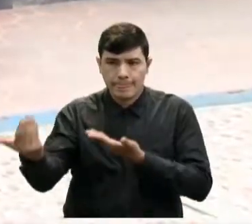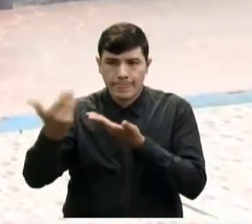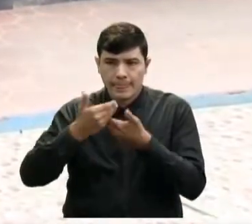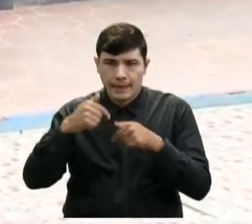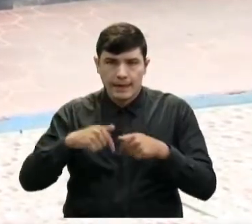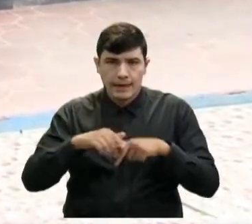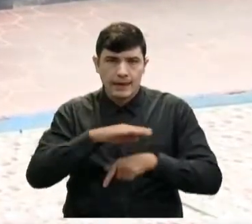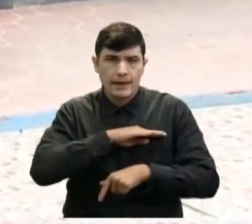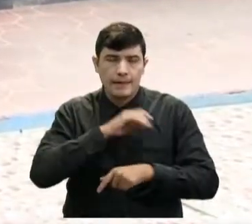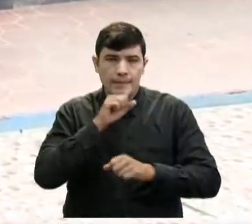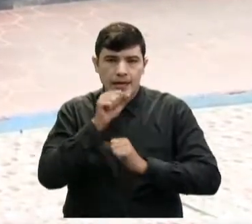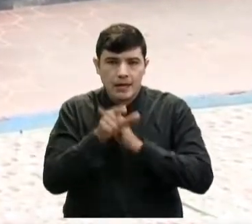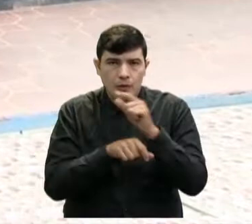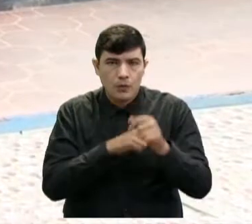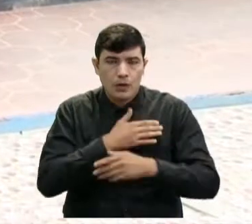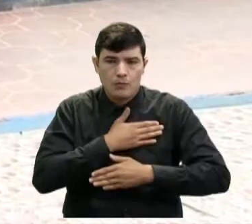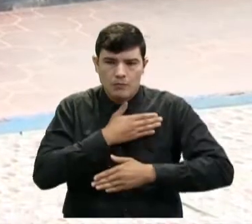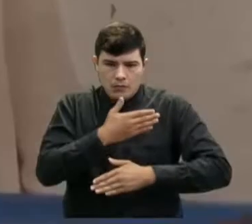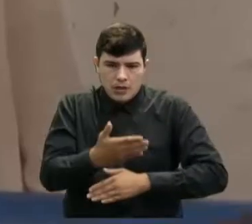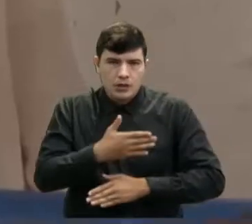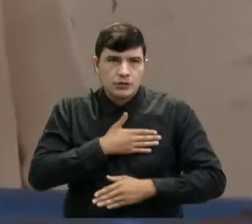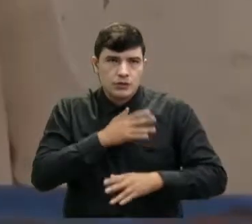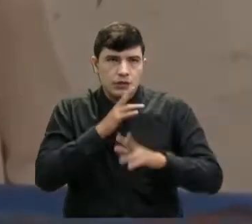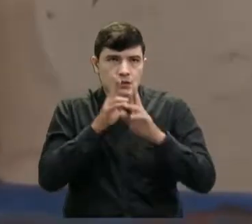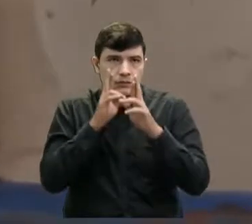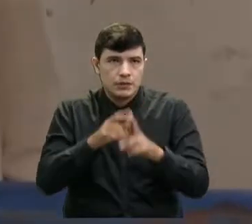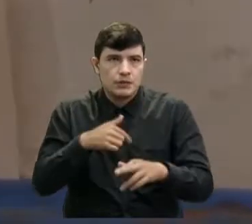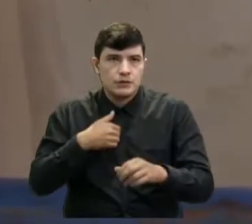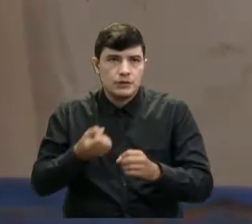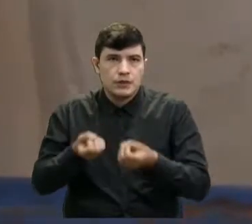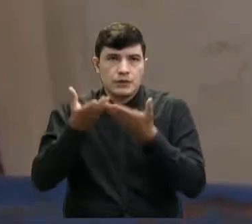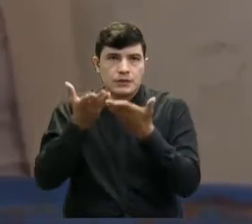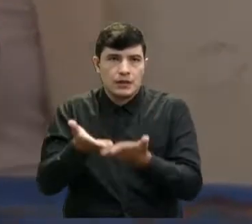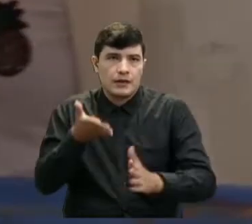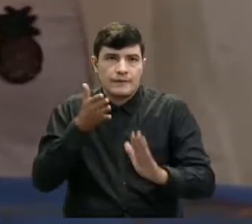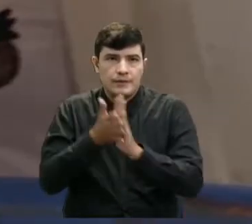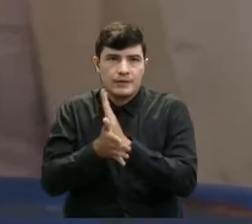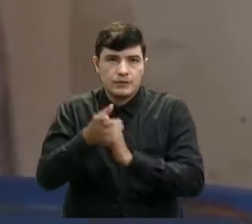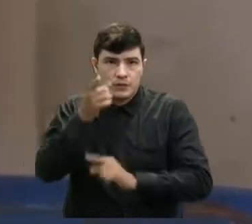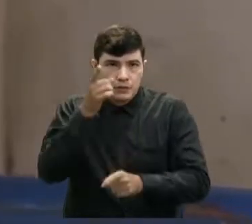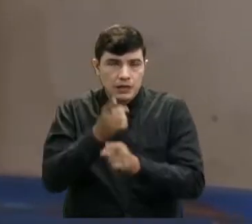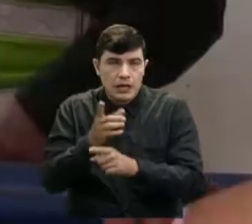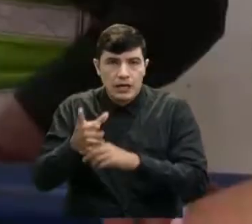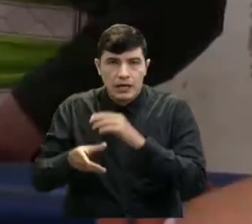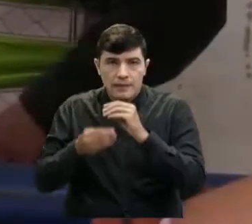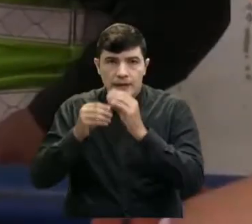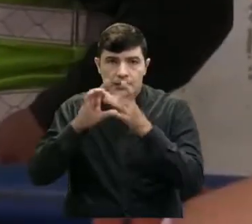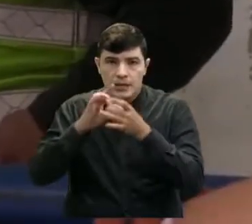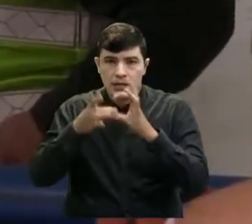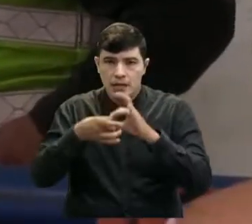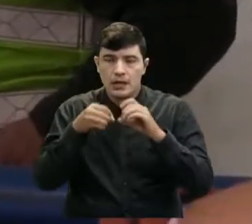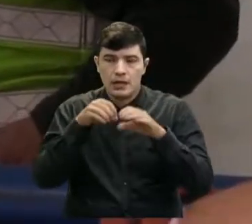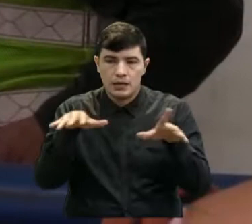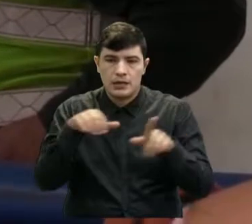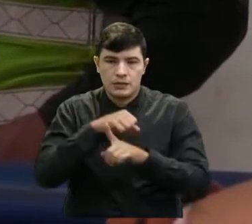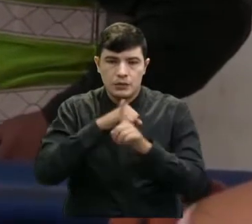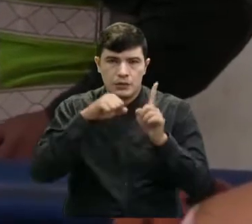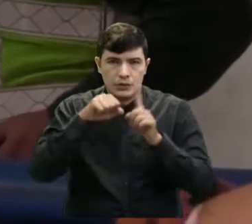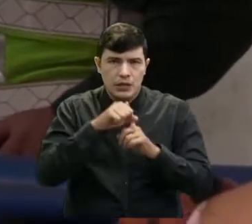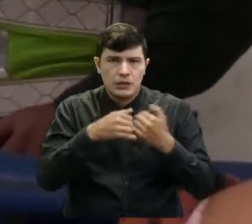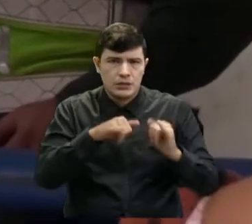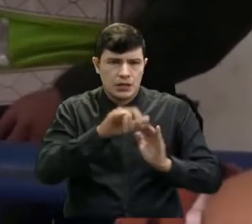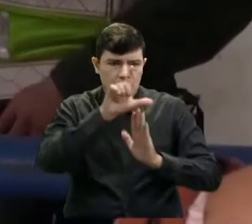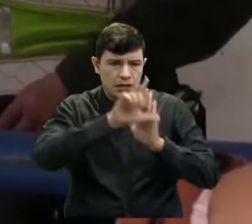preguntar con mucho gusto yo los atenderé le daré la información correspondiente también averiguar en las redes sociales ya está publicar el listado